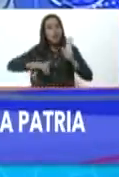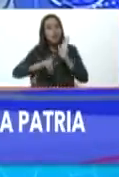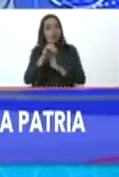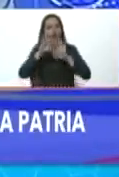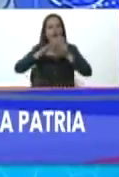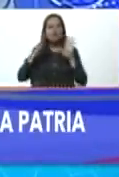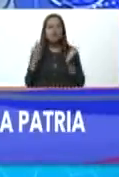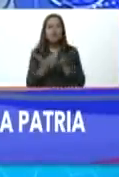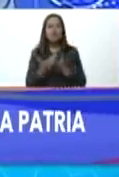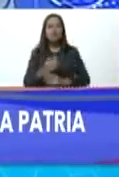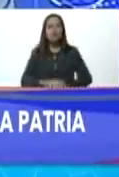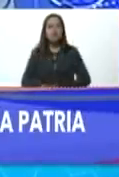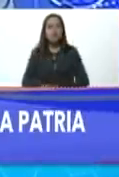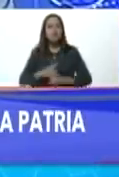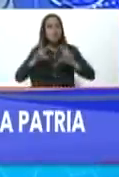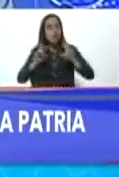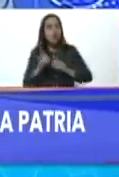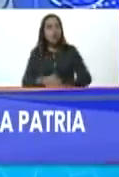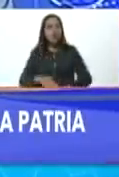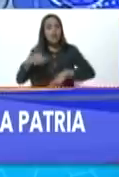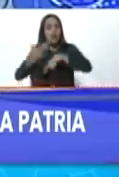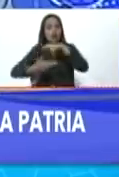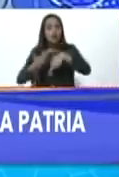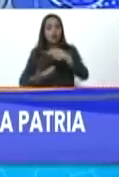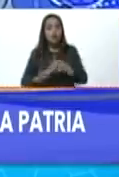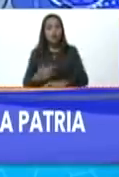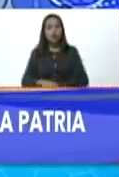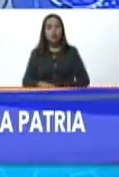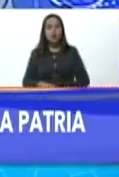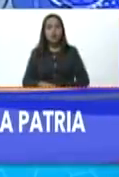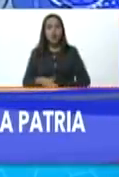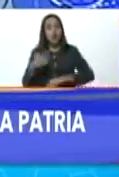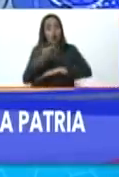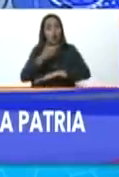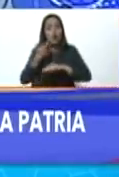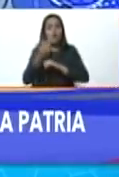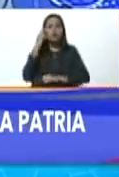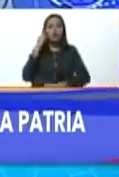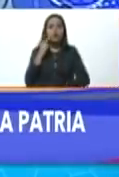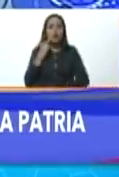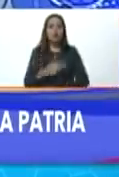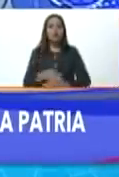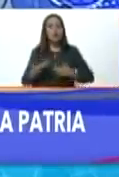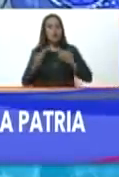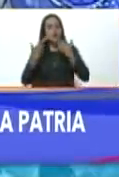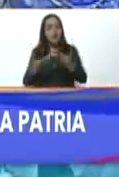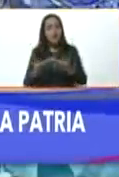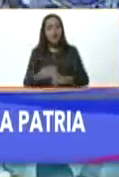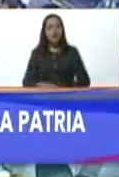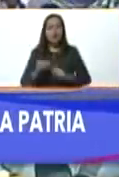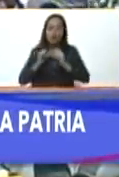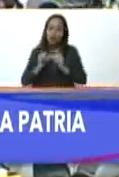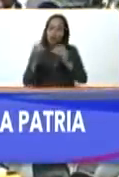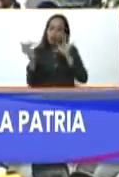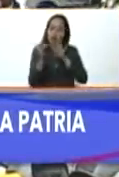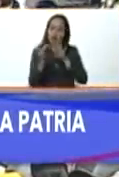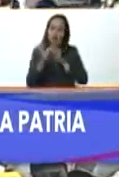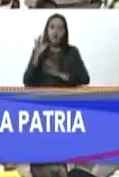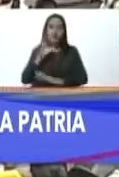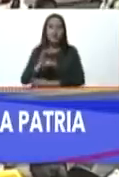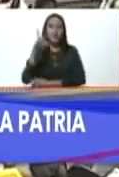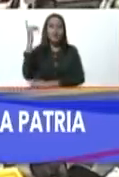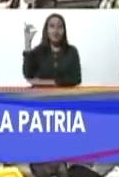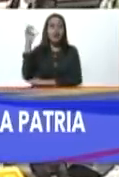que la revolución bolivariana, el gobierno revolucionario le garantiza. Continuemos entonces, ahora nos vamos al estado